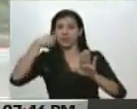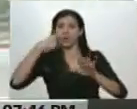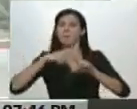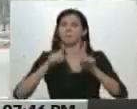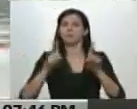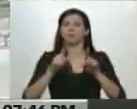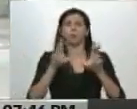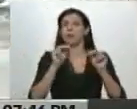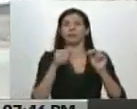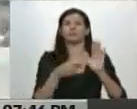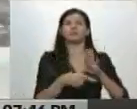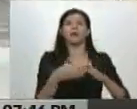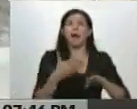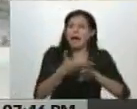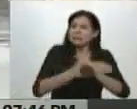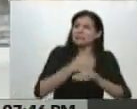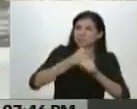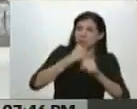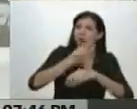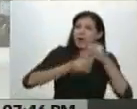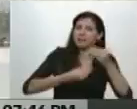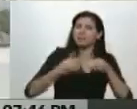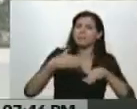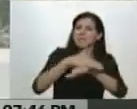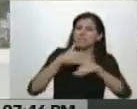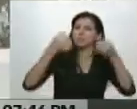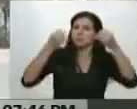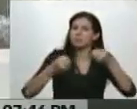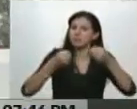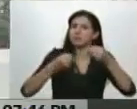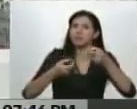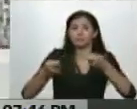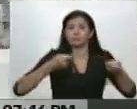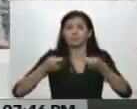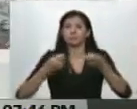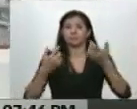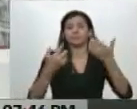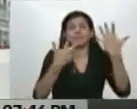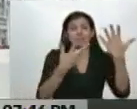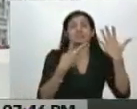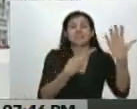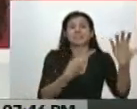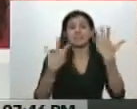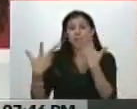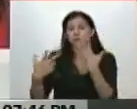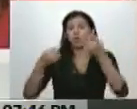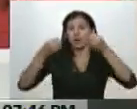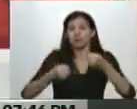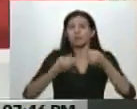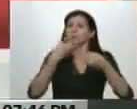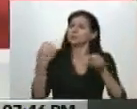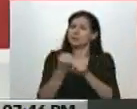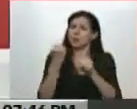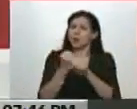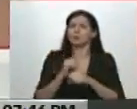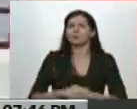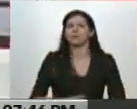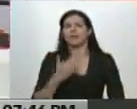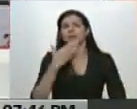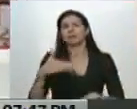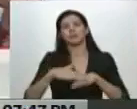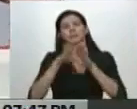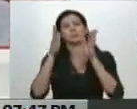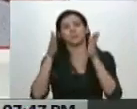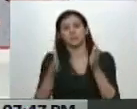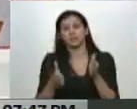de 78 cárceles de este país que están bajo régimen penitenciario y bajo norma. Okay. Muchísimas gracias, ministra. Bueno, ustedes han